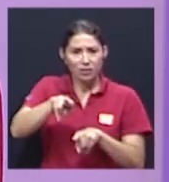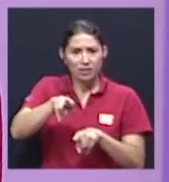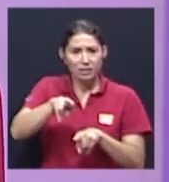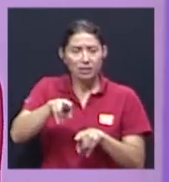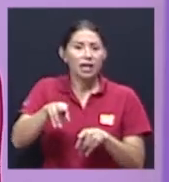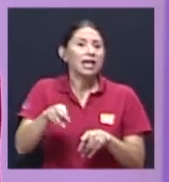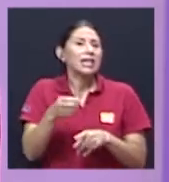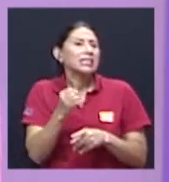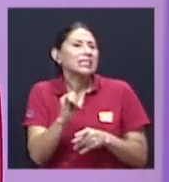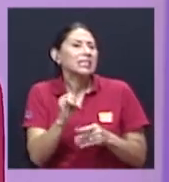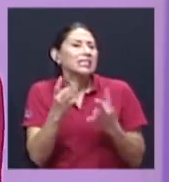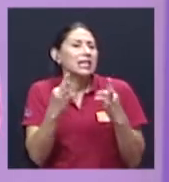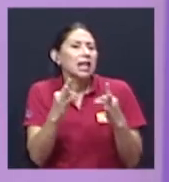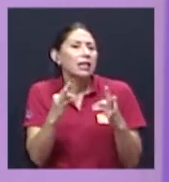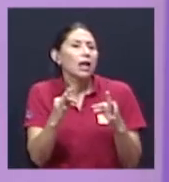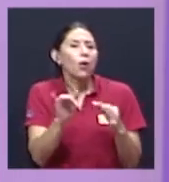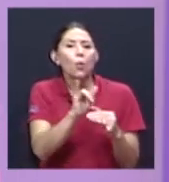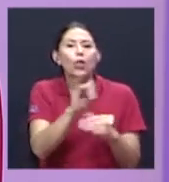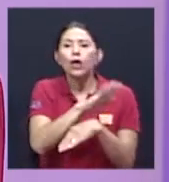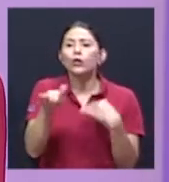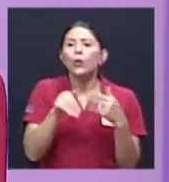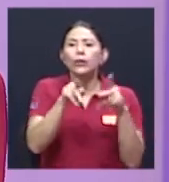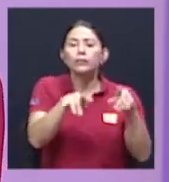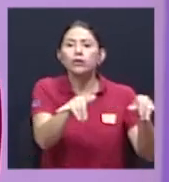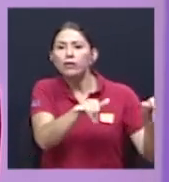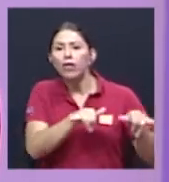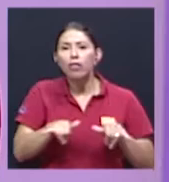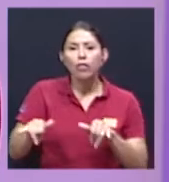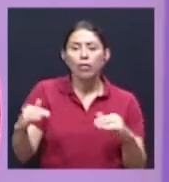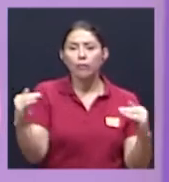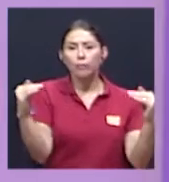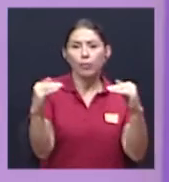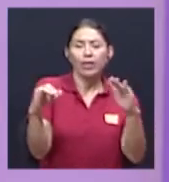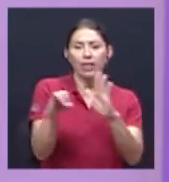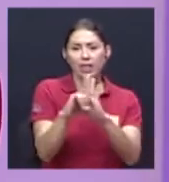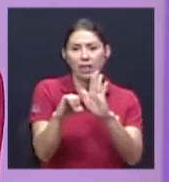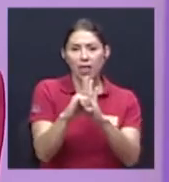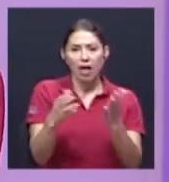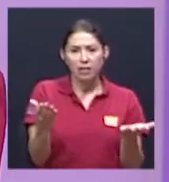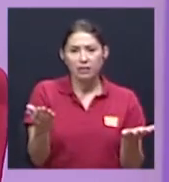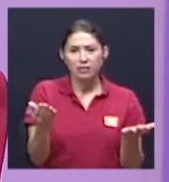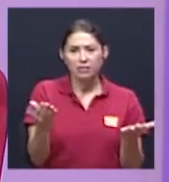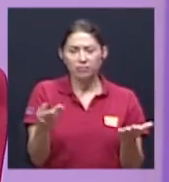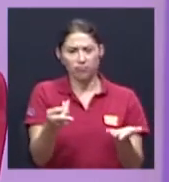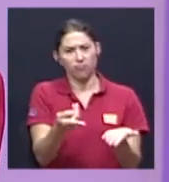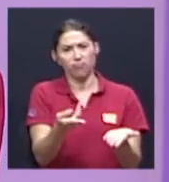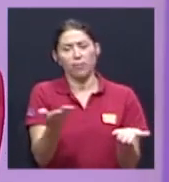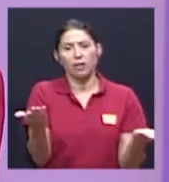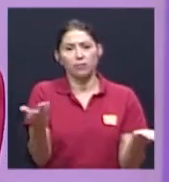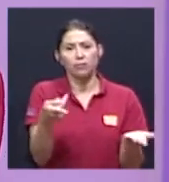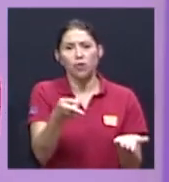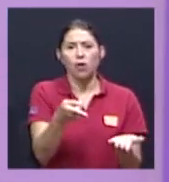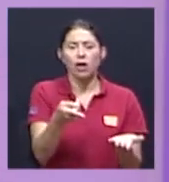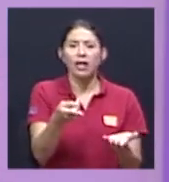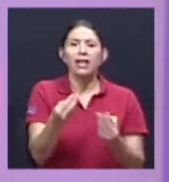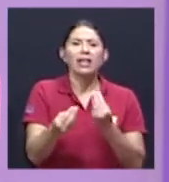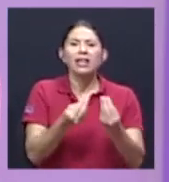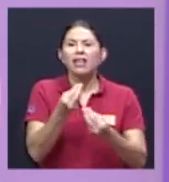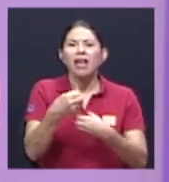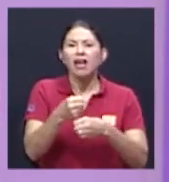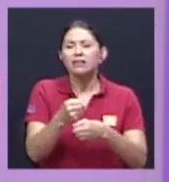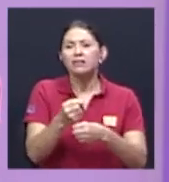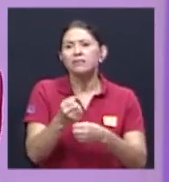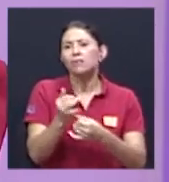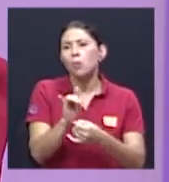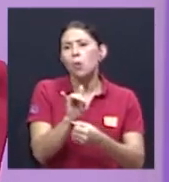pretende homogenizador y uniformizador, ¿verdad?, de las identidades, lo que hace básicamente es reforzar